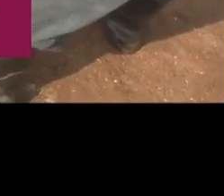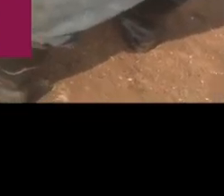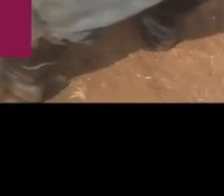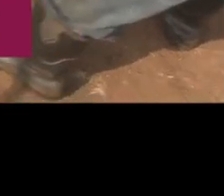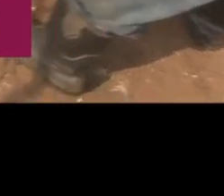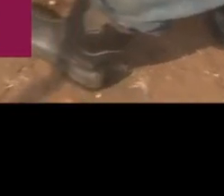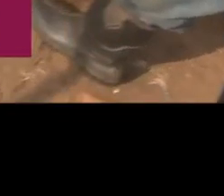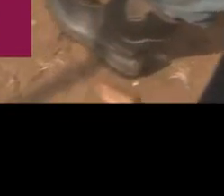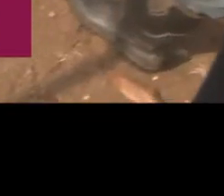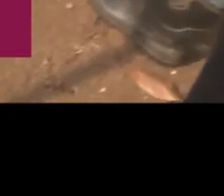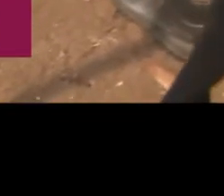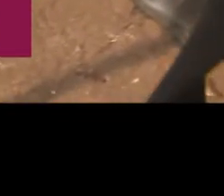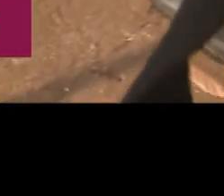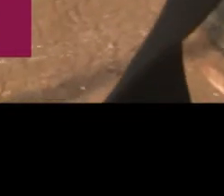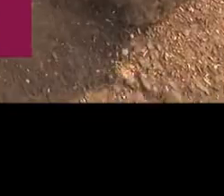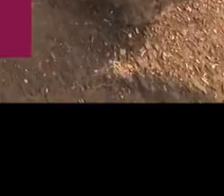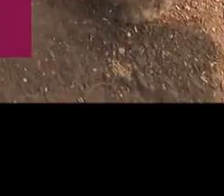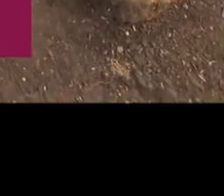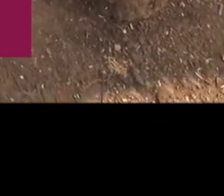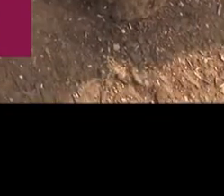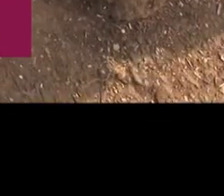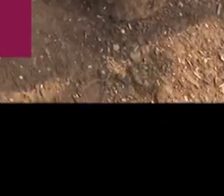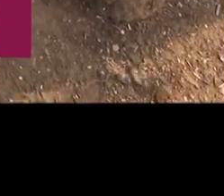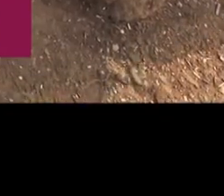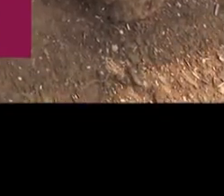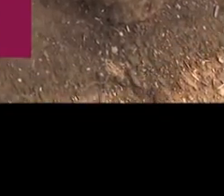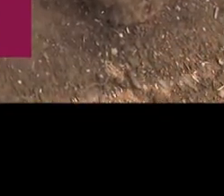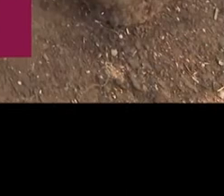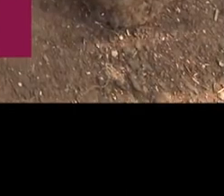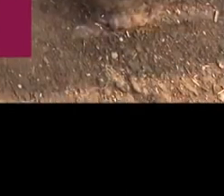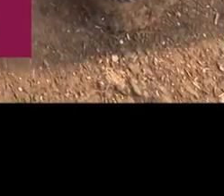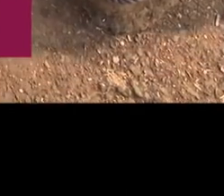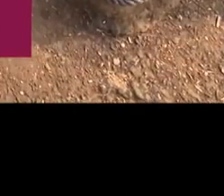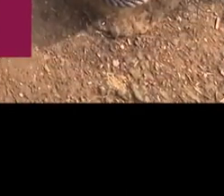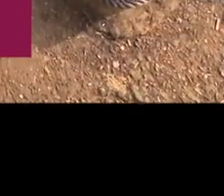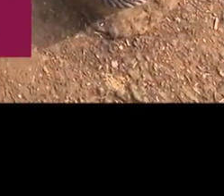con coches de tortugas con algas y peces